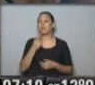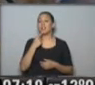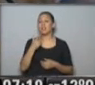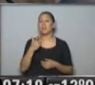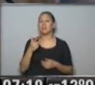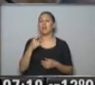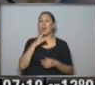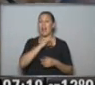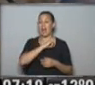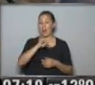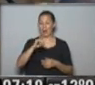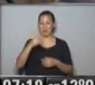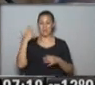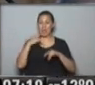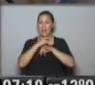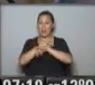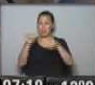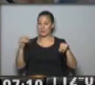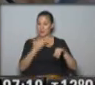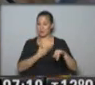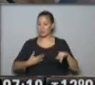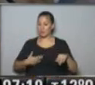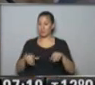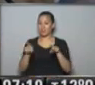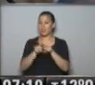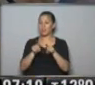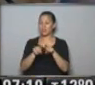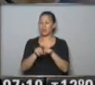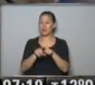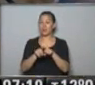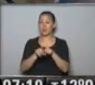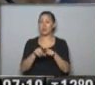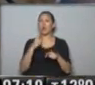anunciado es bienvenida, como es bienvenido el control judicial de la Administración de Justicia.